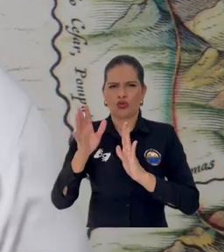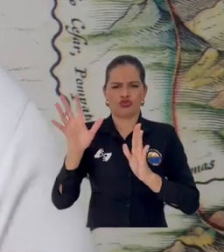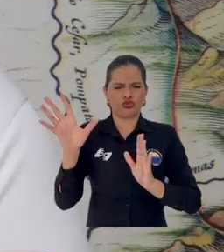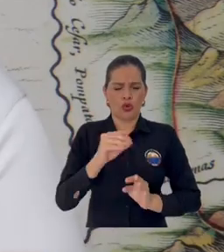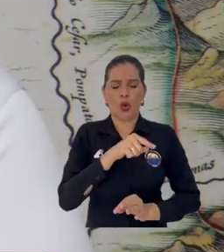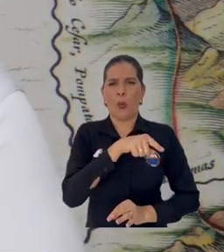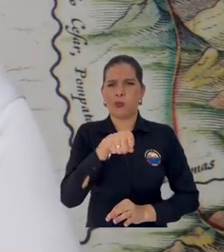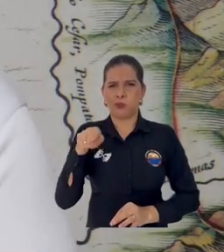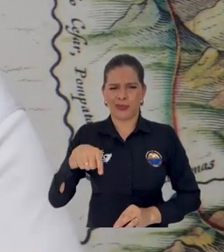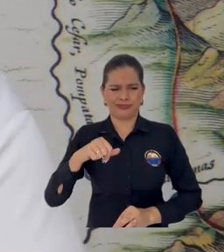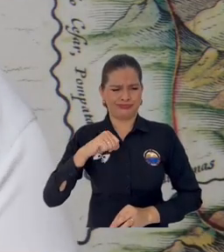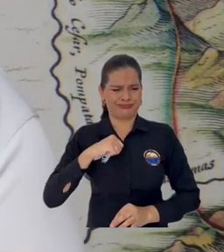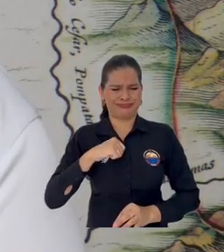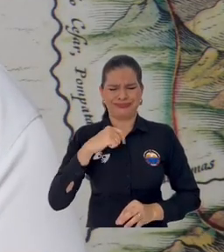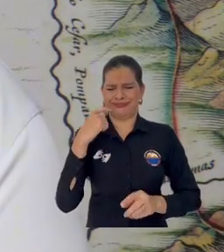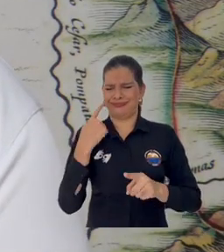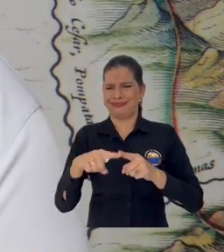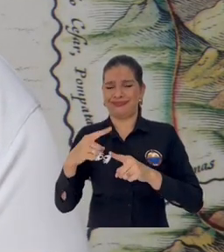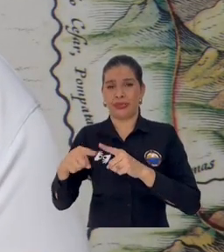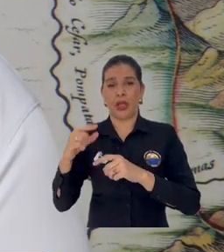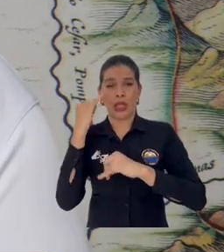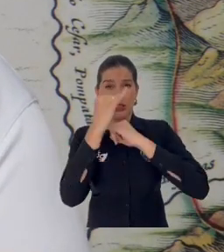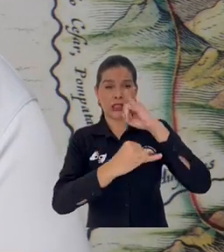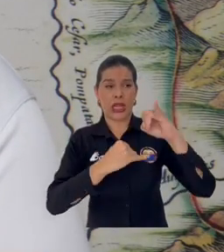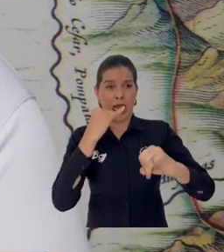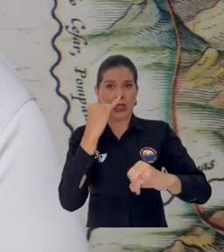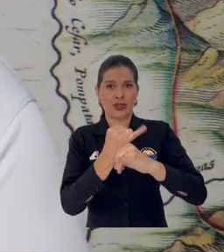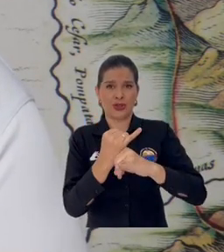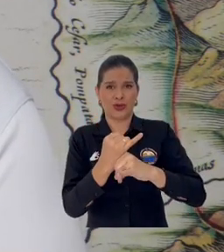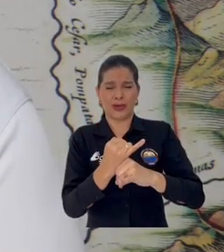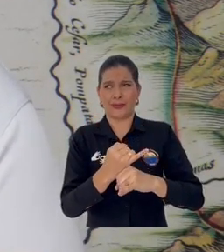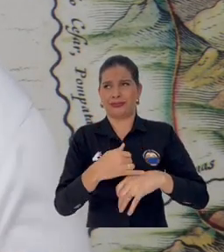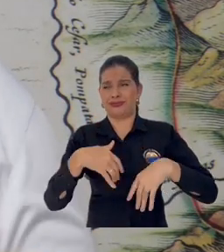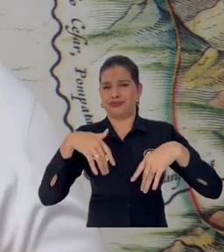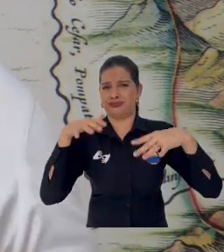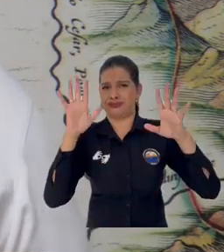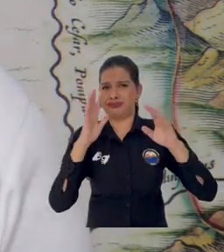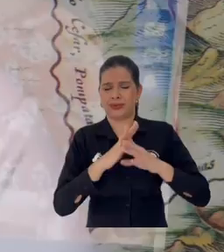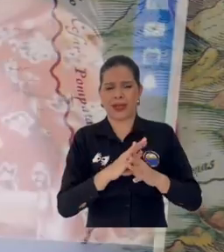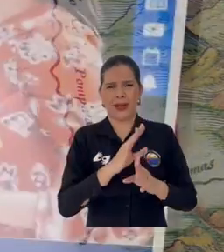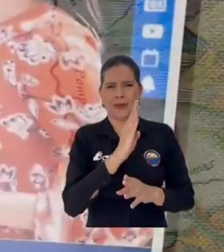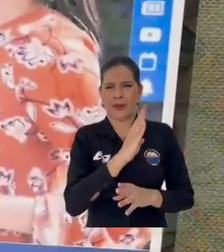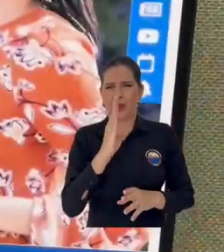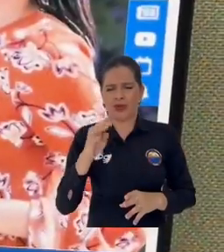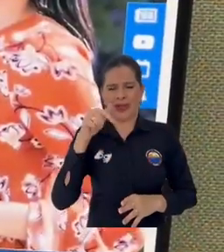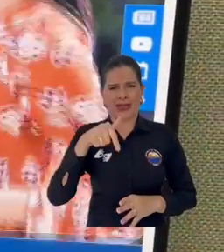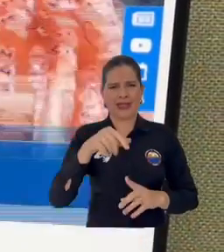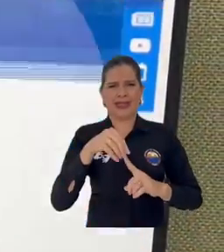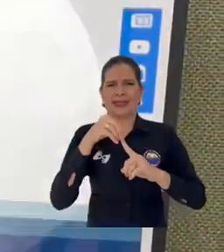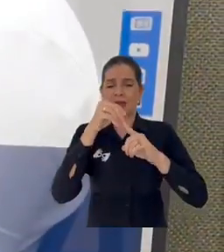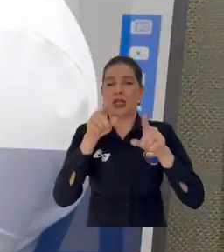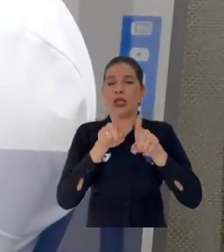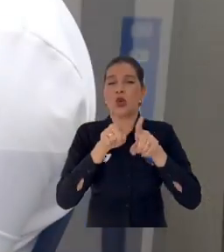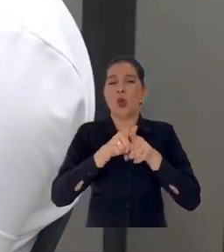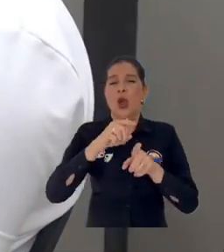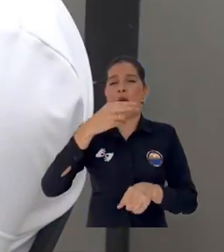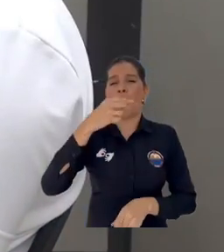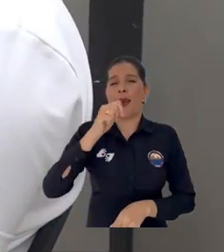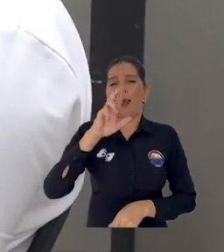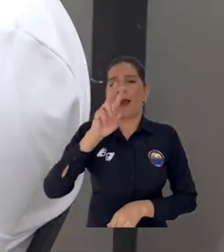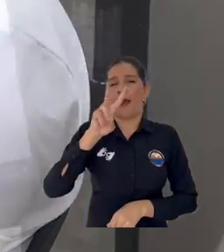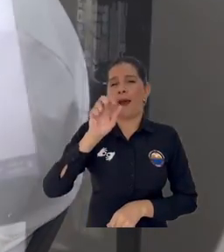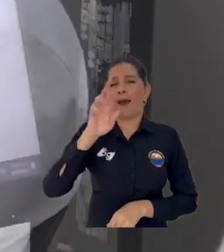de descubrimiento, por ejemplo, que a nivel internacional se conoce como PRIMO. Nosotros lo denominamos Descubridor Tayrona, que es el mismo que utiliza